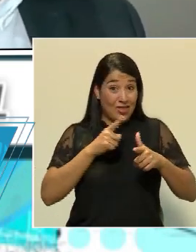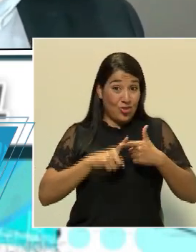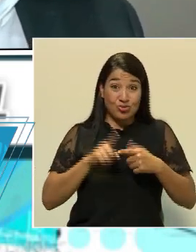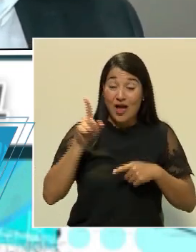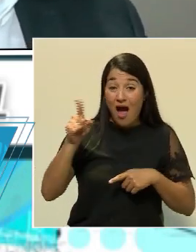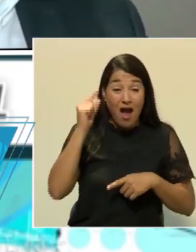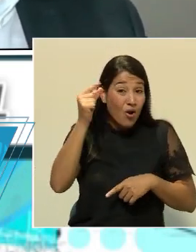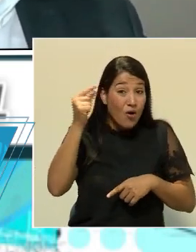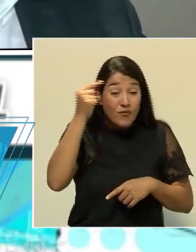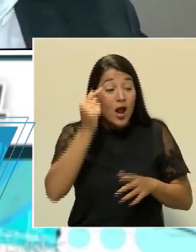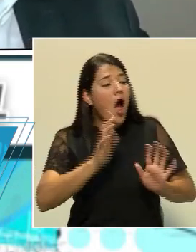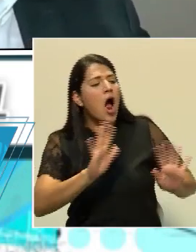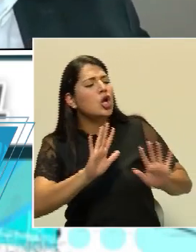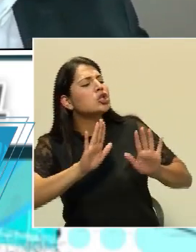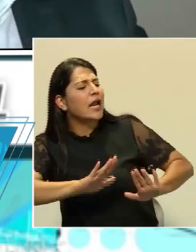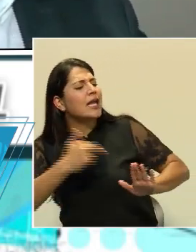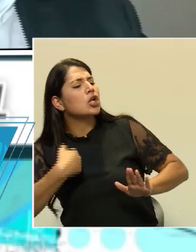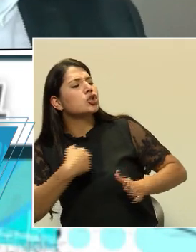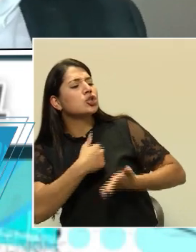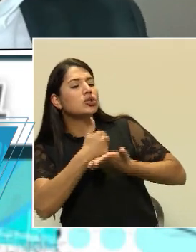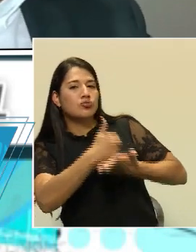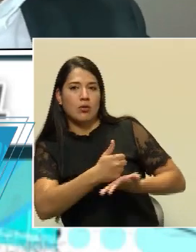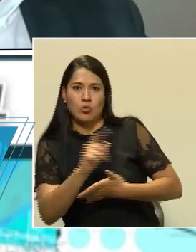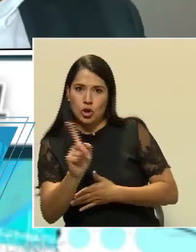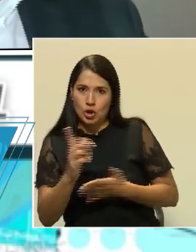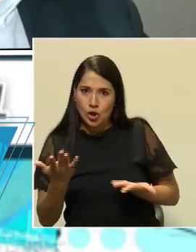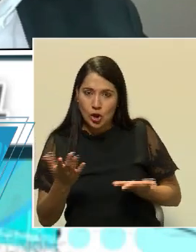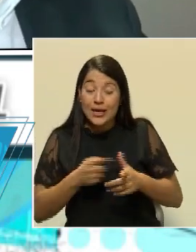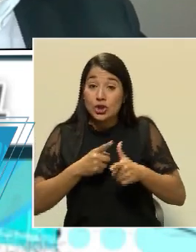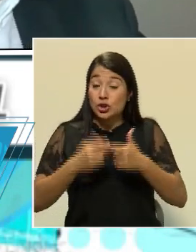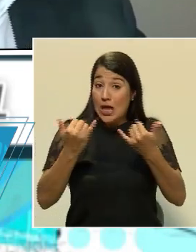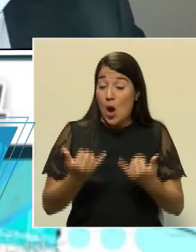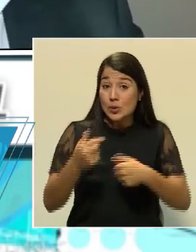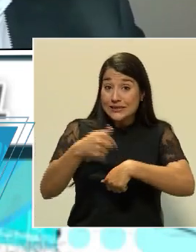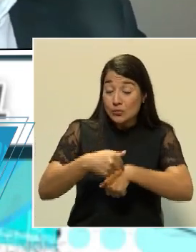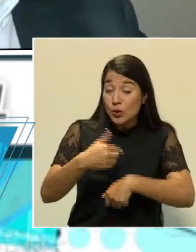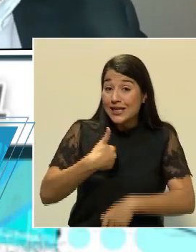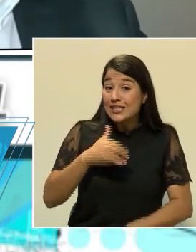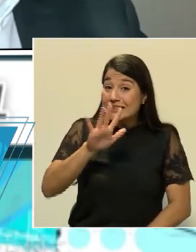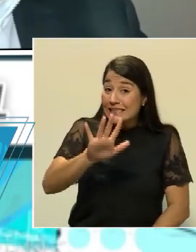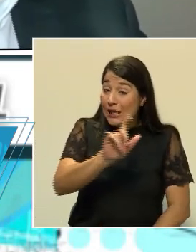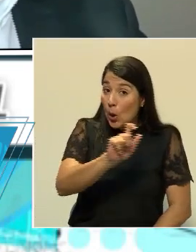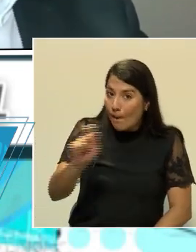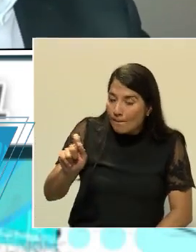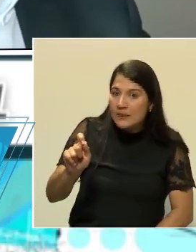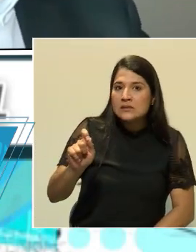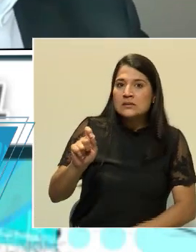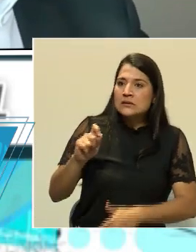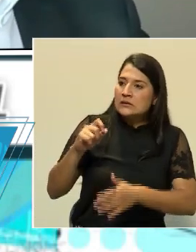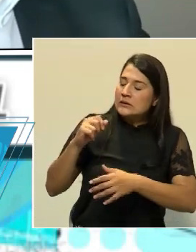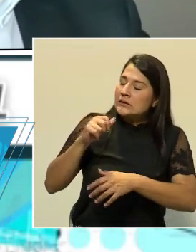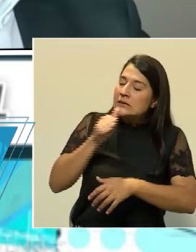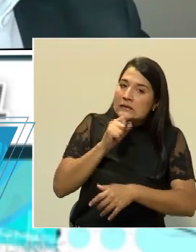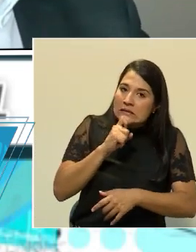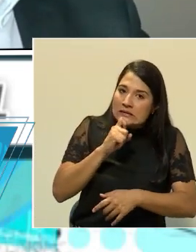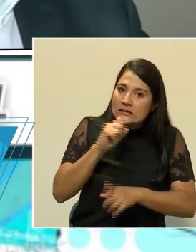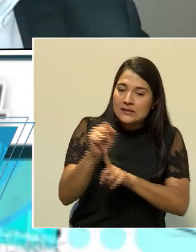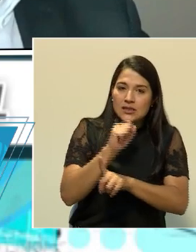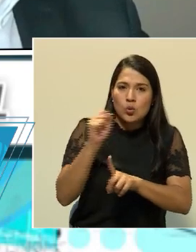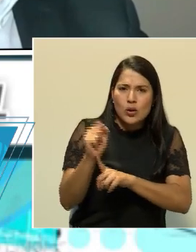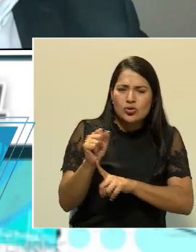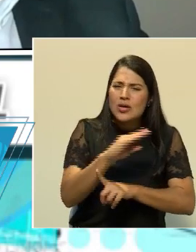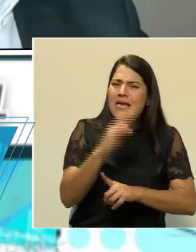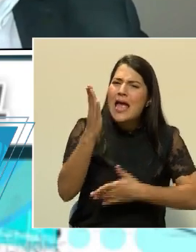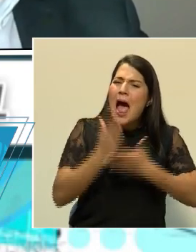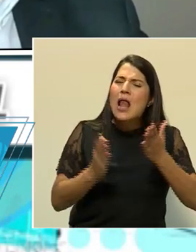a decirnos que nos va a ayudar. Entonces, en estos momentos llevamos 5 meses de llevar palo. Y algo muy importante